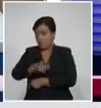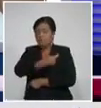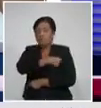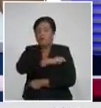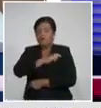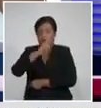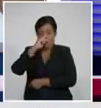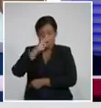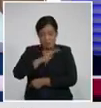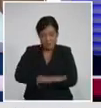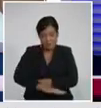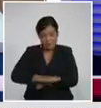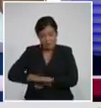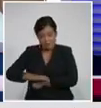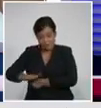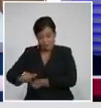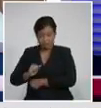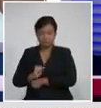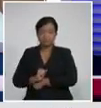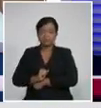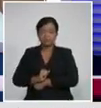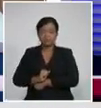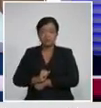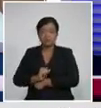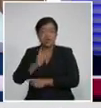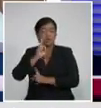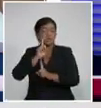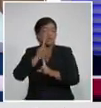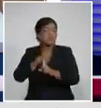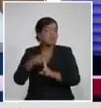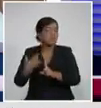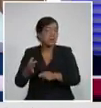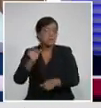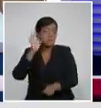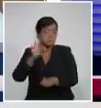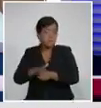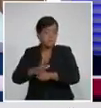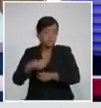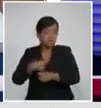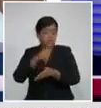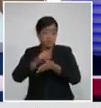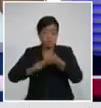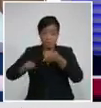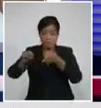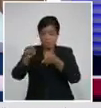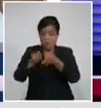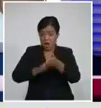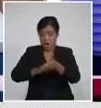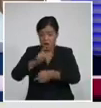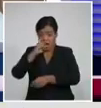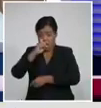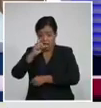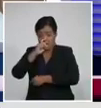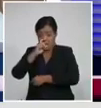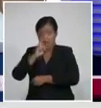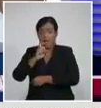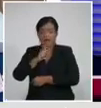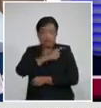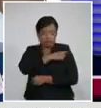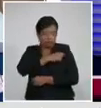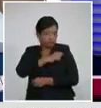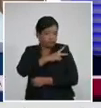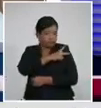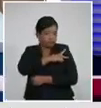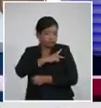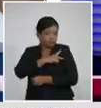pediátrica. La idea es comenzar, el diseño que se está realizando es comenzar en edad escolar, es decir, de